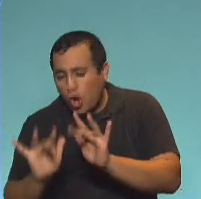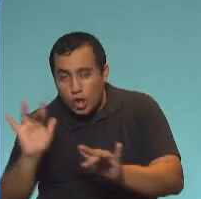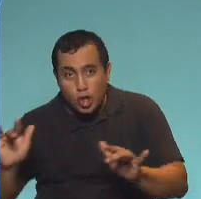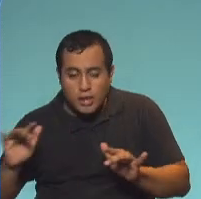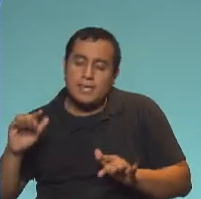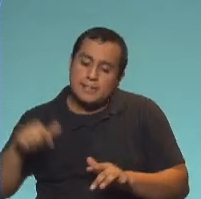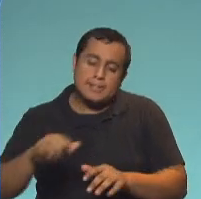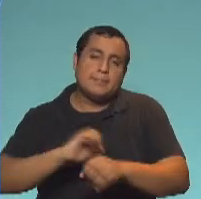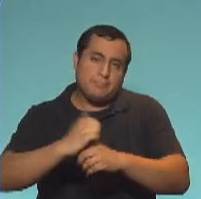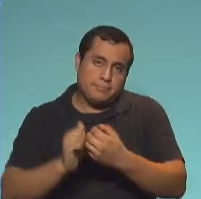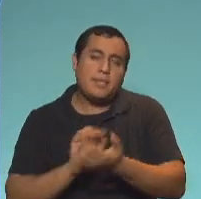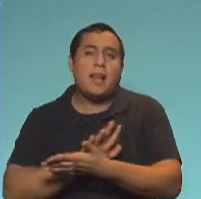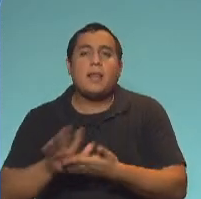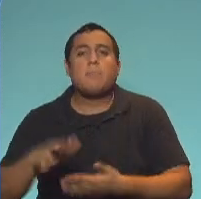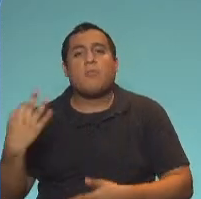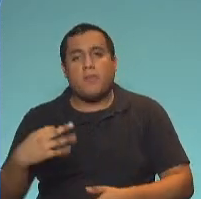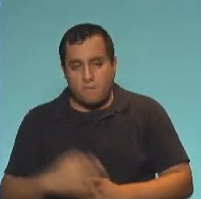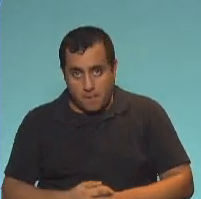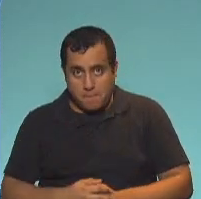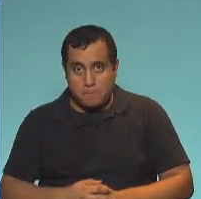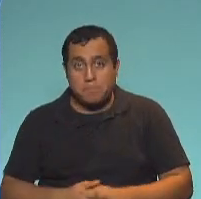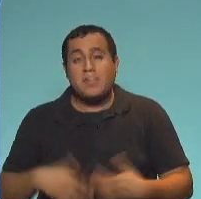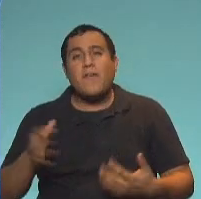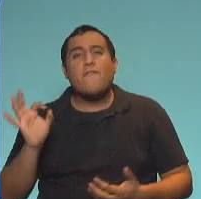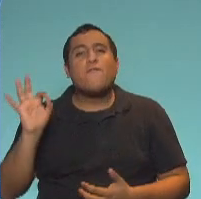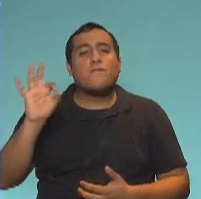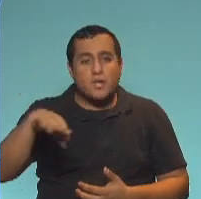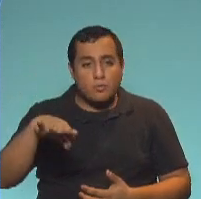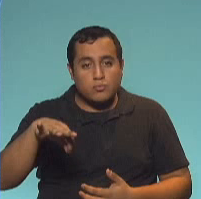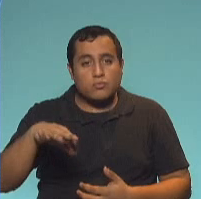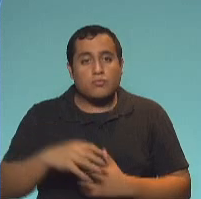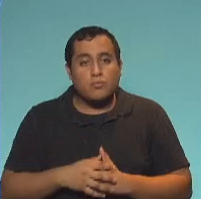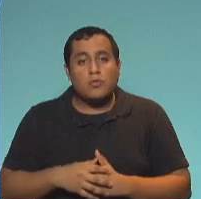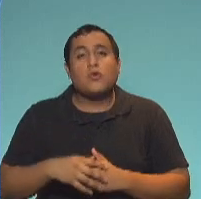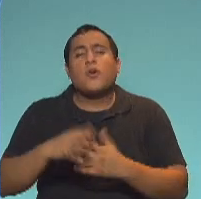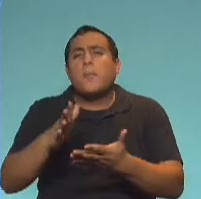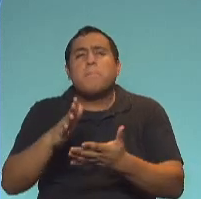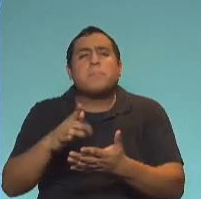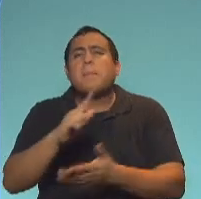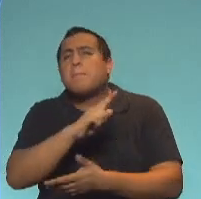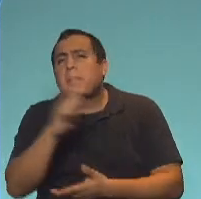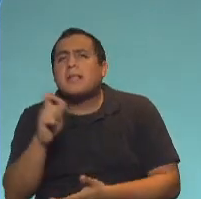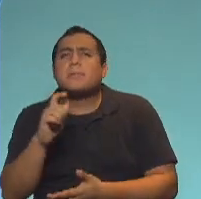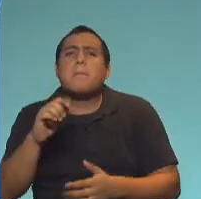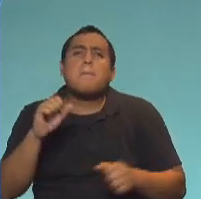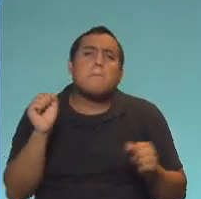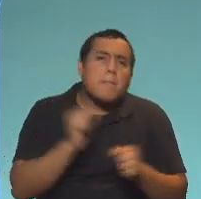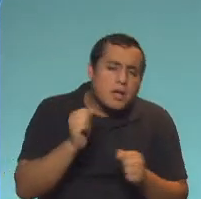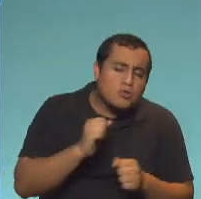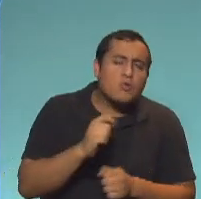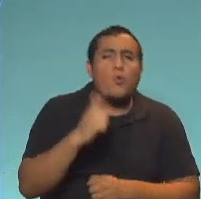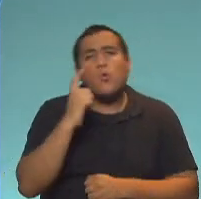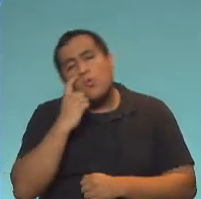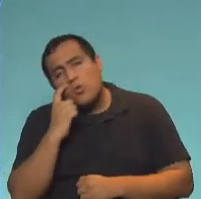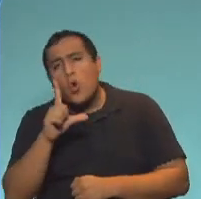en forma limpia este virus ataca principalmente en los meses de mayo junio julio y agosto y